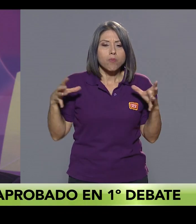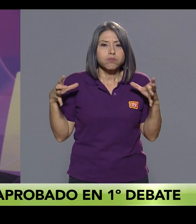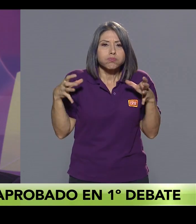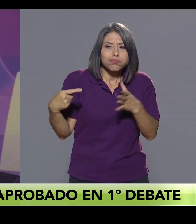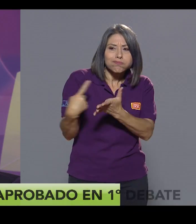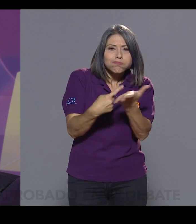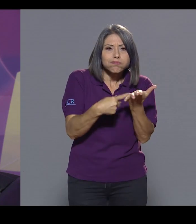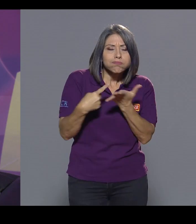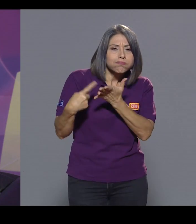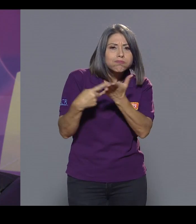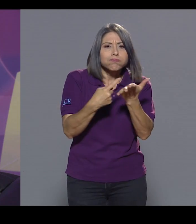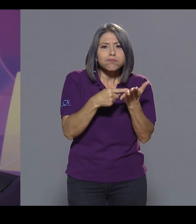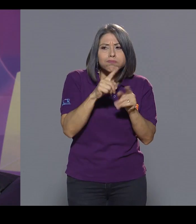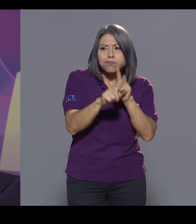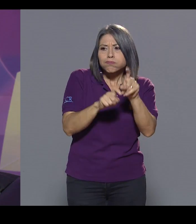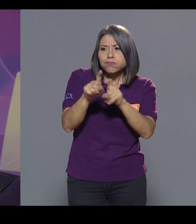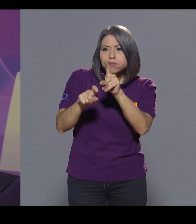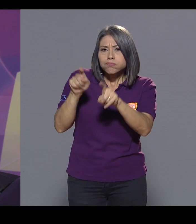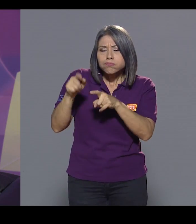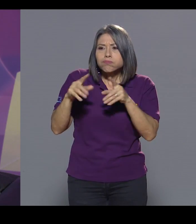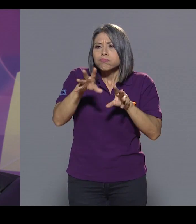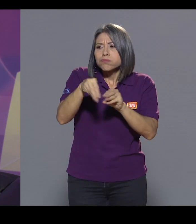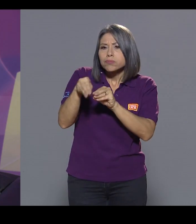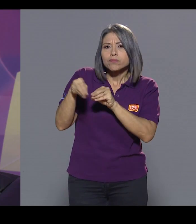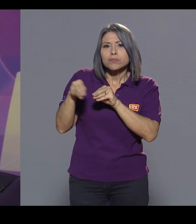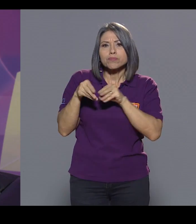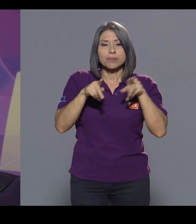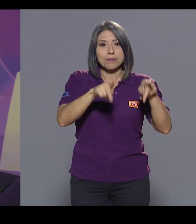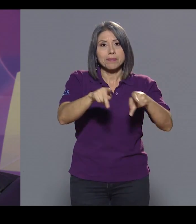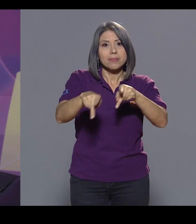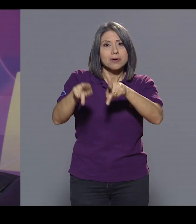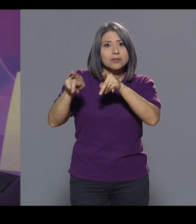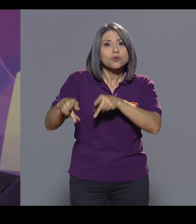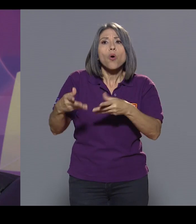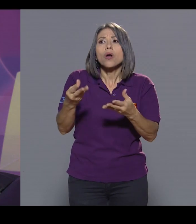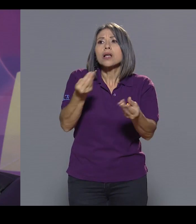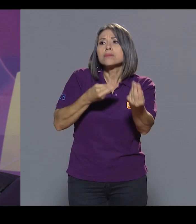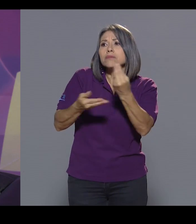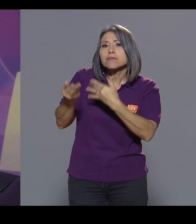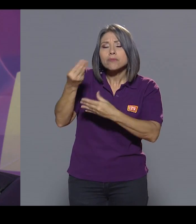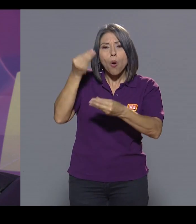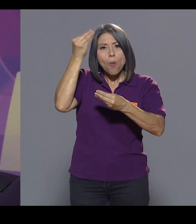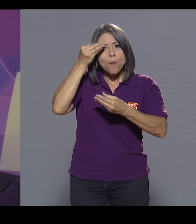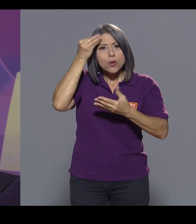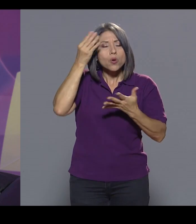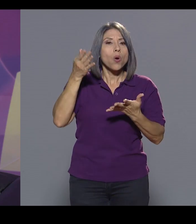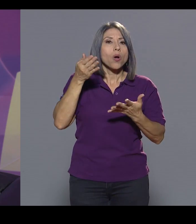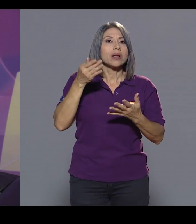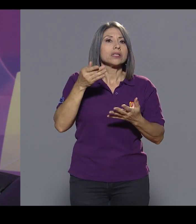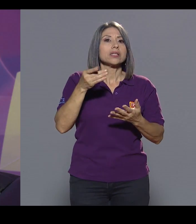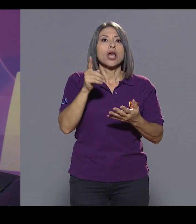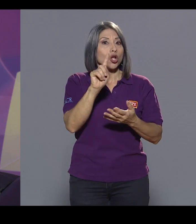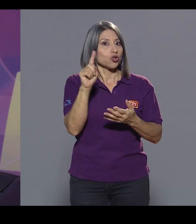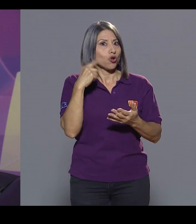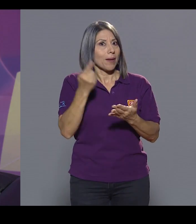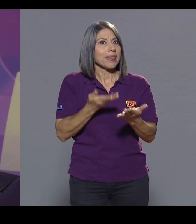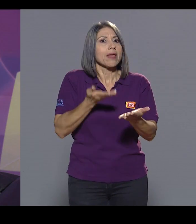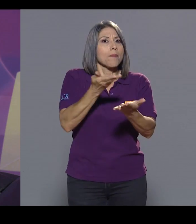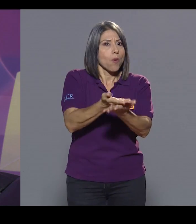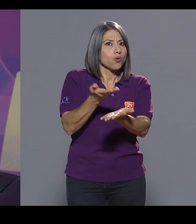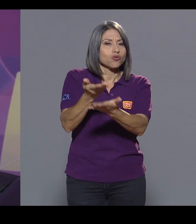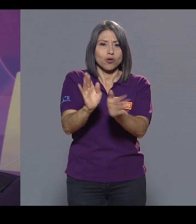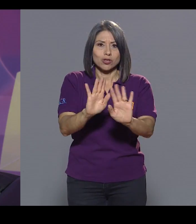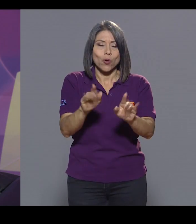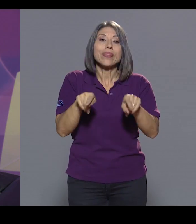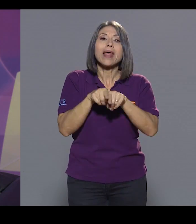colectiva, muy consultado. Muchas personas nos han dado sus aportes, no solamente con mociones, sino las mismas